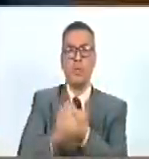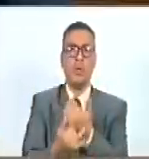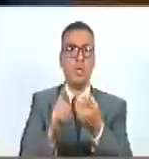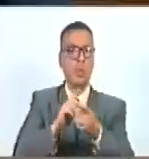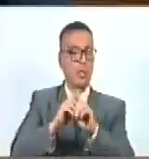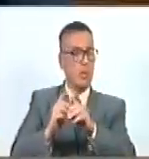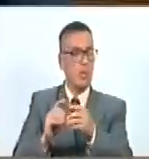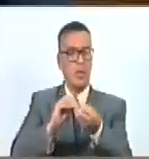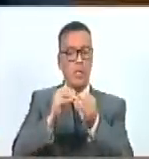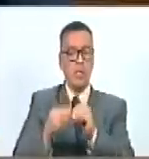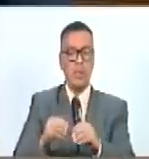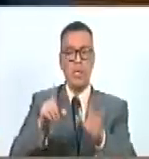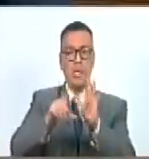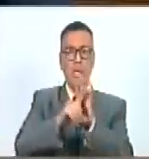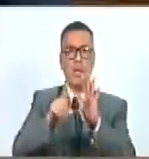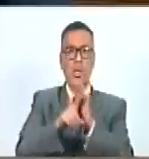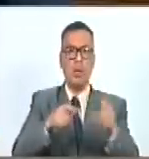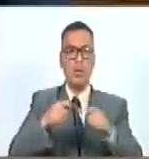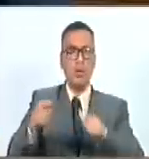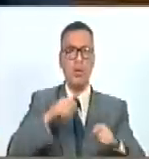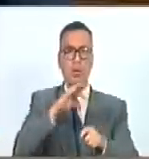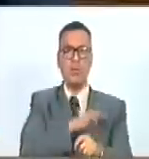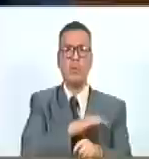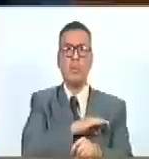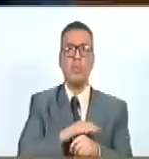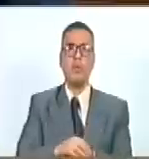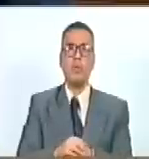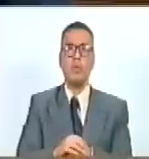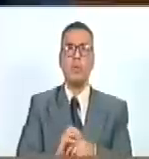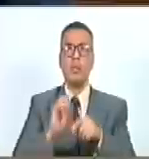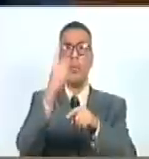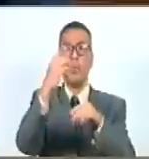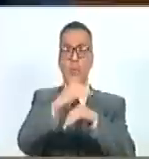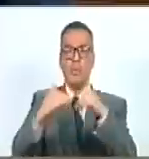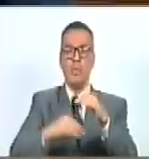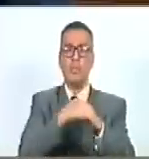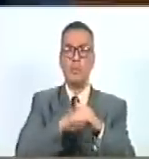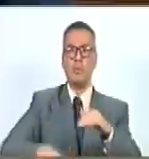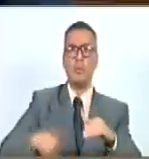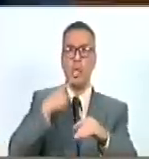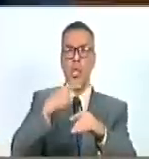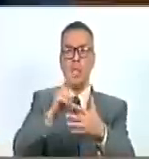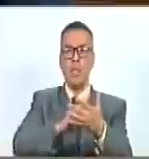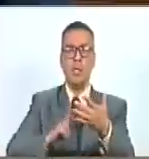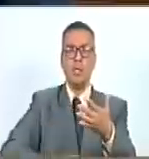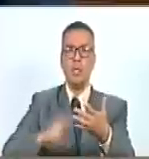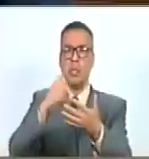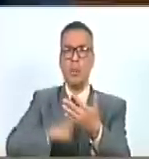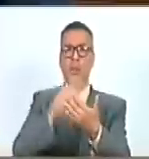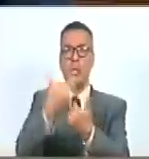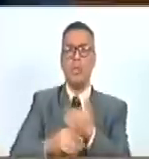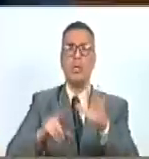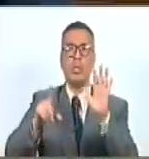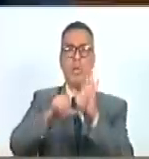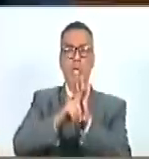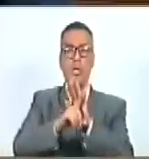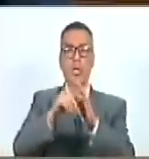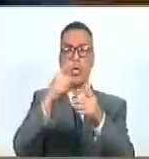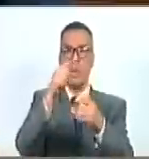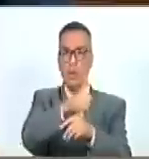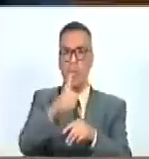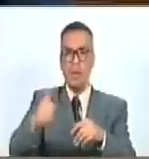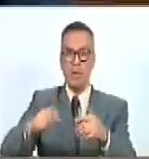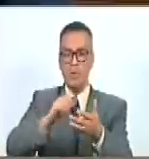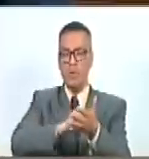reforma de la Ley Orgánica de Contraloría Social. El primer vicepresidente ordenó dar lectura al proyecto de ley artículo por